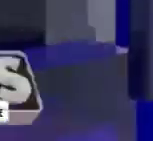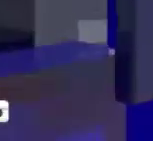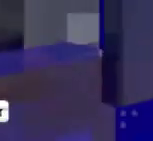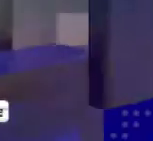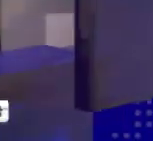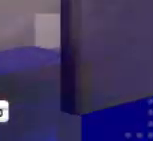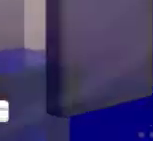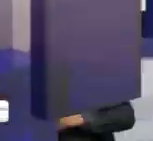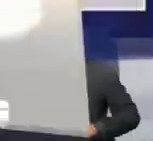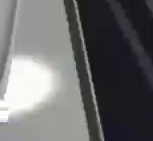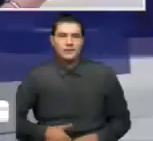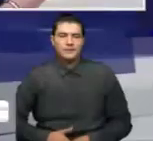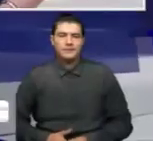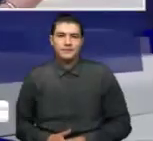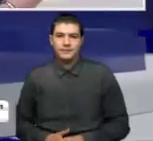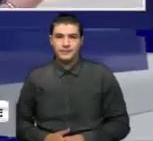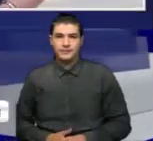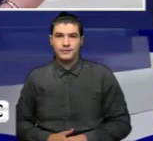tardes